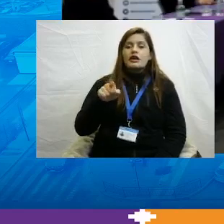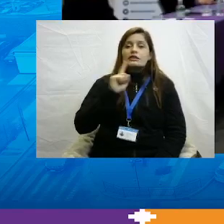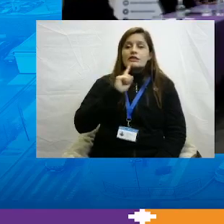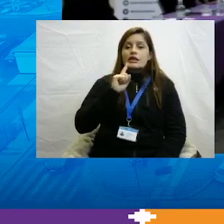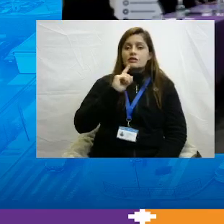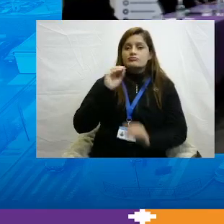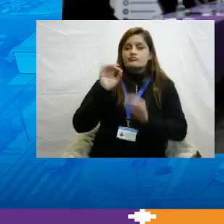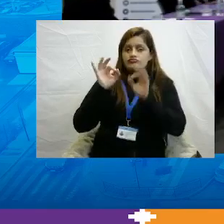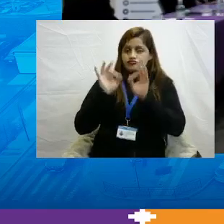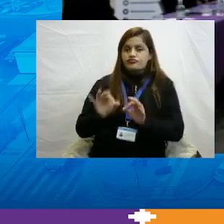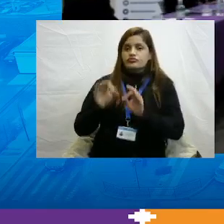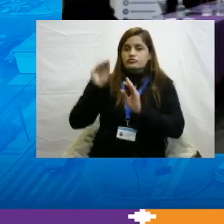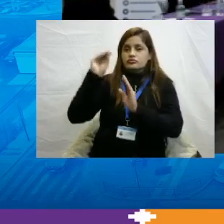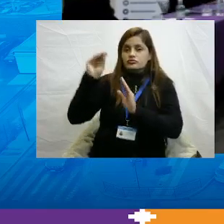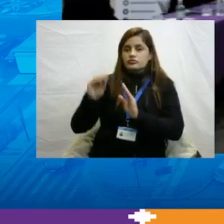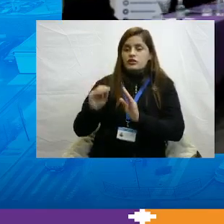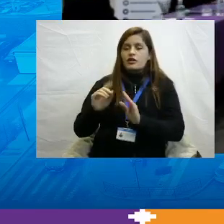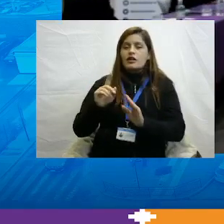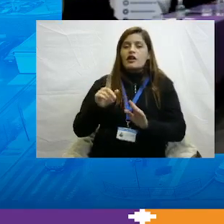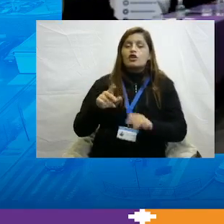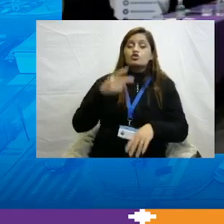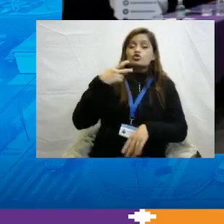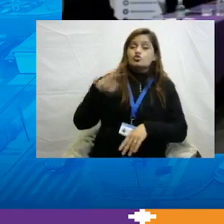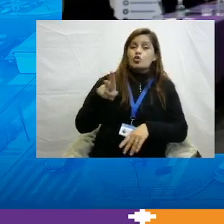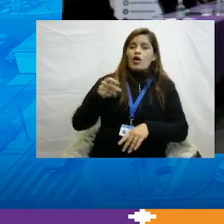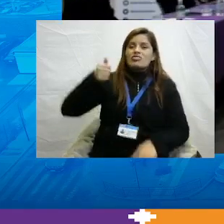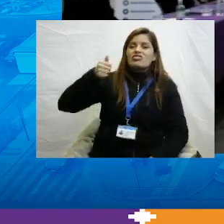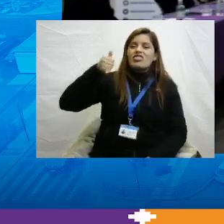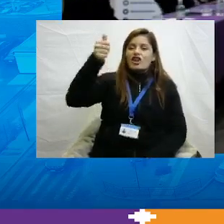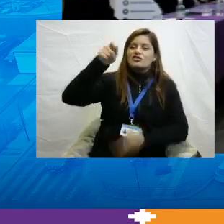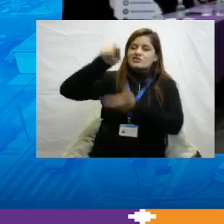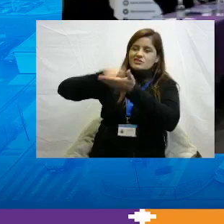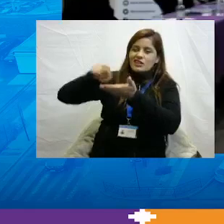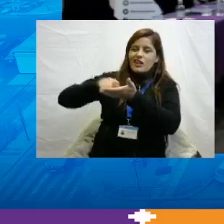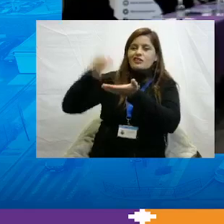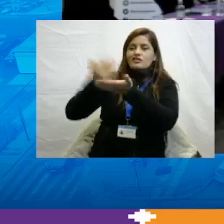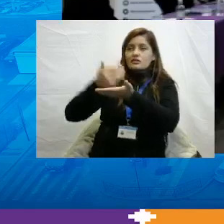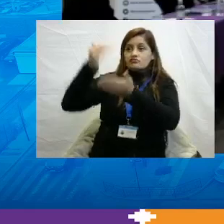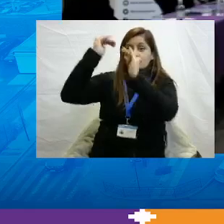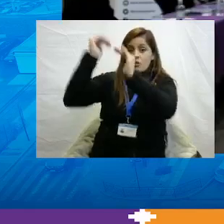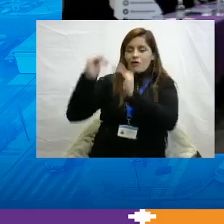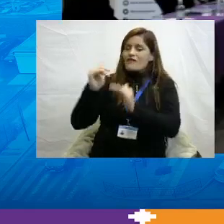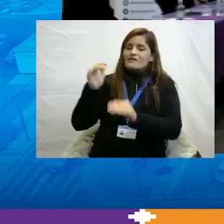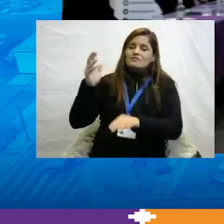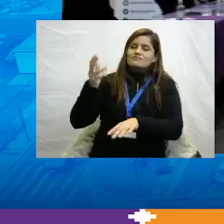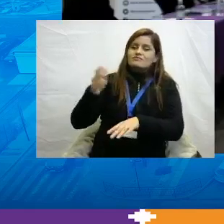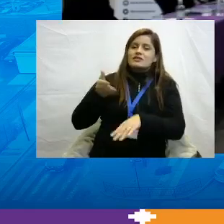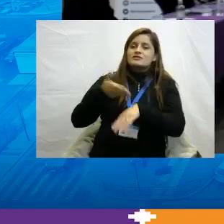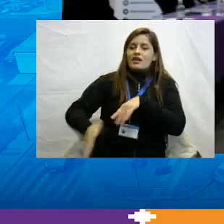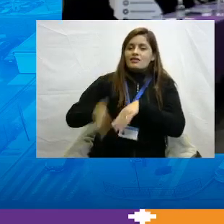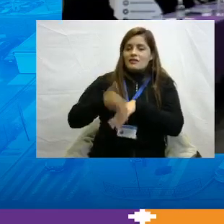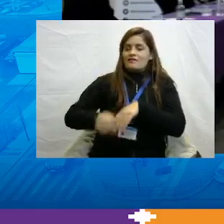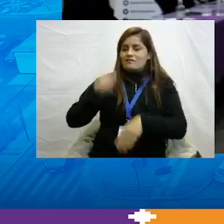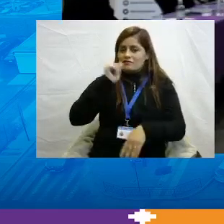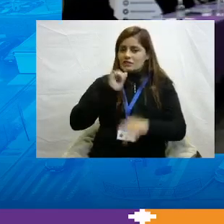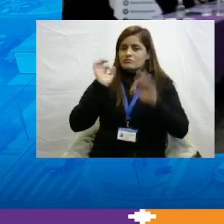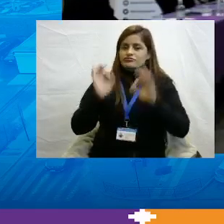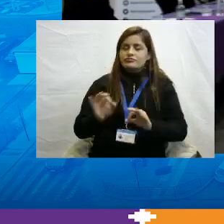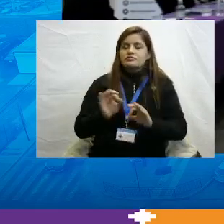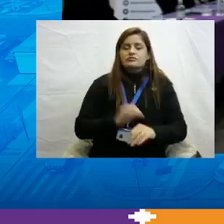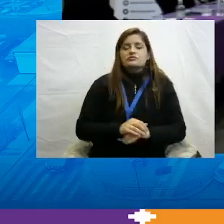directorio, que se encuentra vencido desde el año 2005. De acuerdo al memorándum 87 de